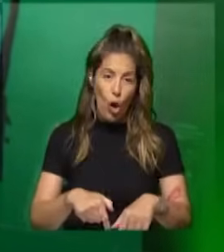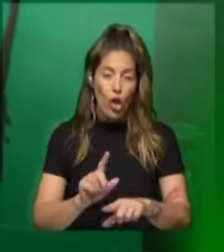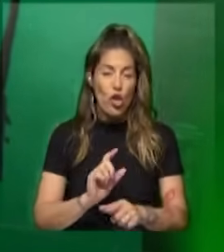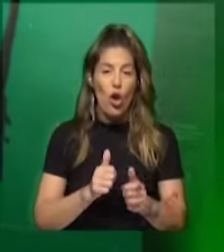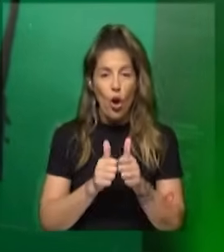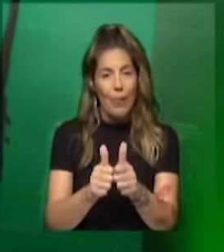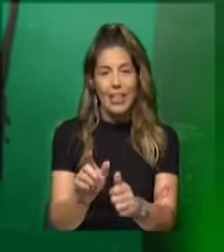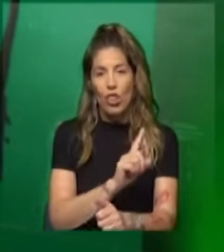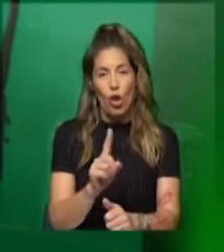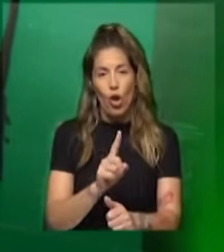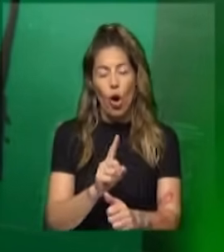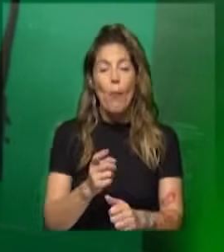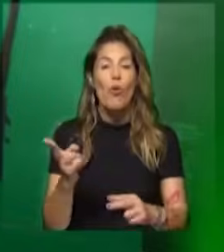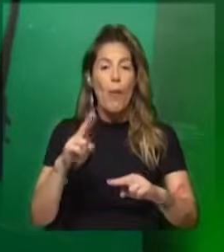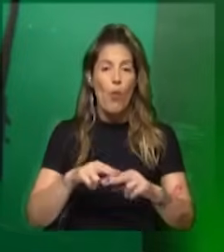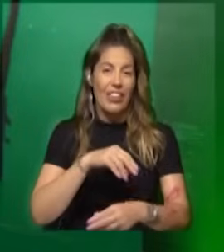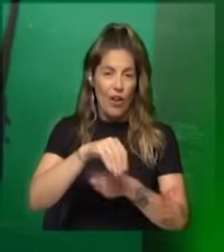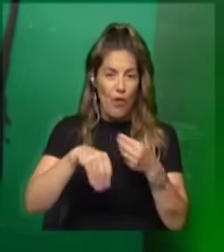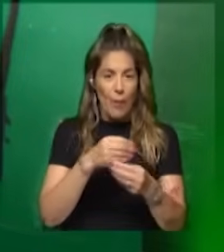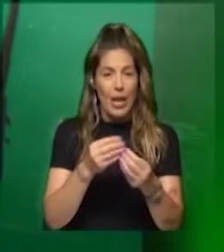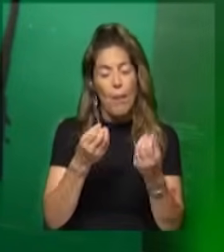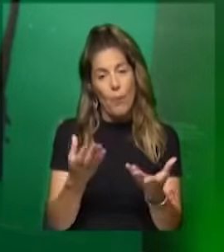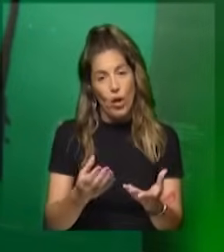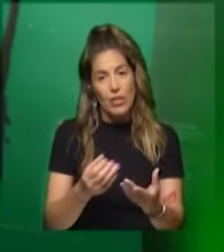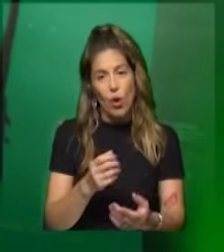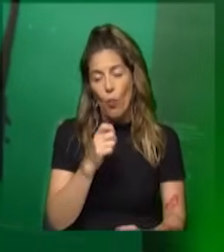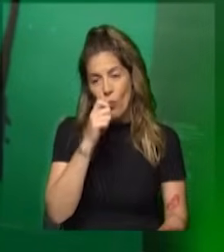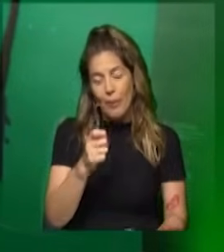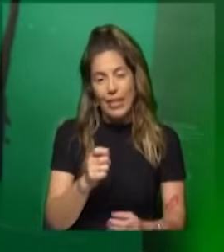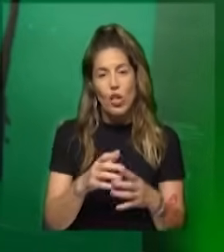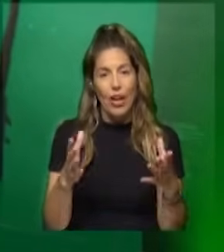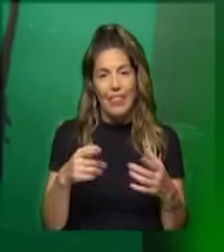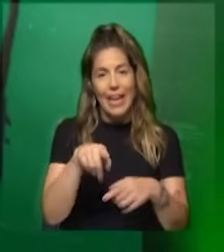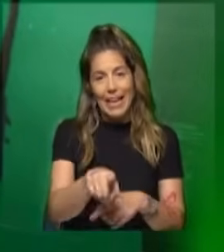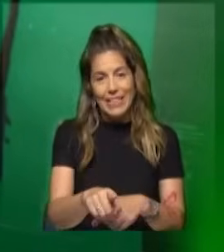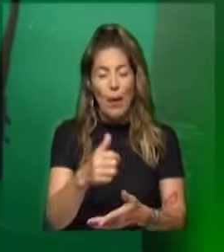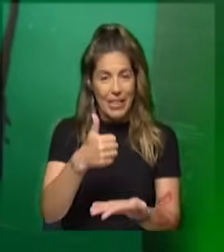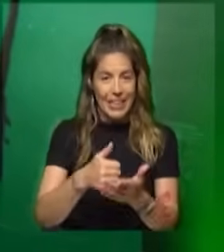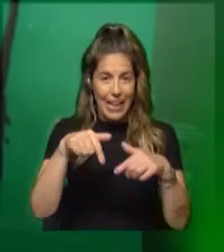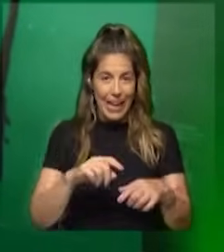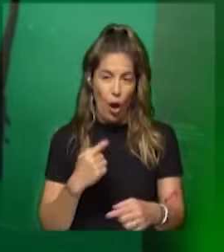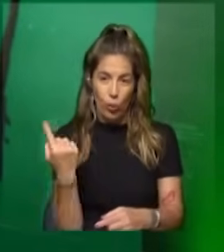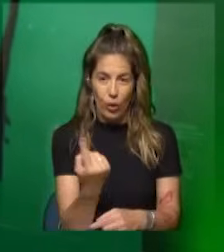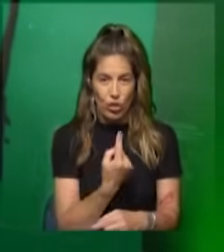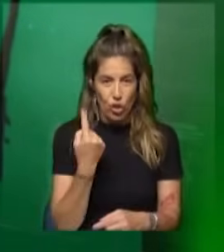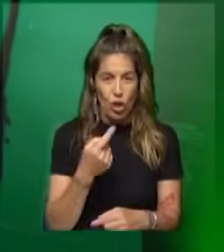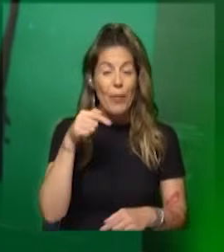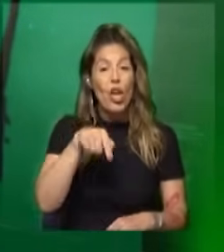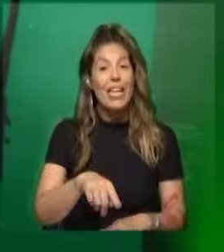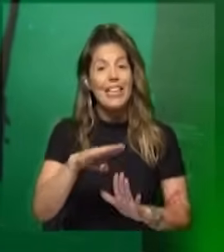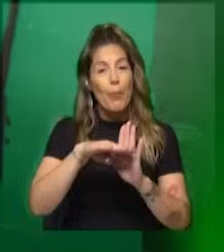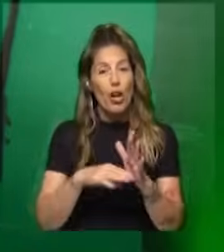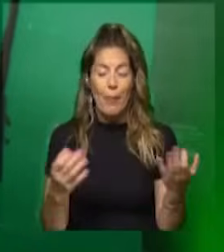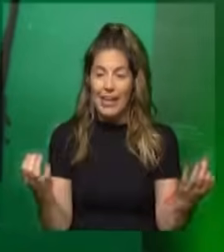estar acompañando por una pérdida familiar, por eso le mandamos un beso muy grande y por supuesto ella está aquí presente con nosotros. Pero en este programa